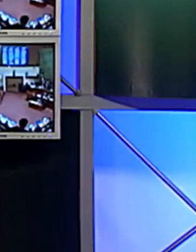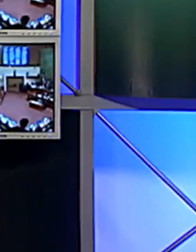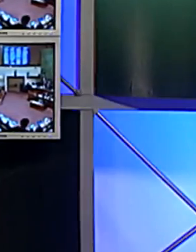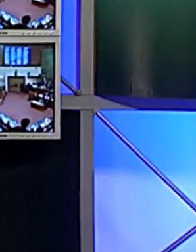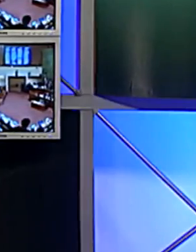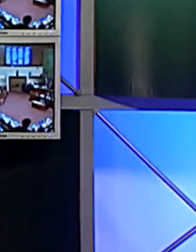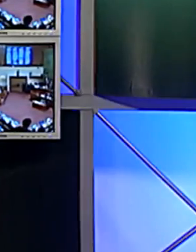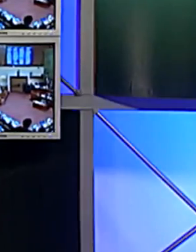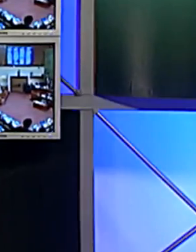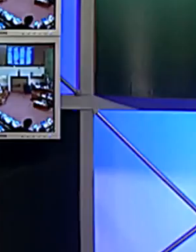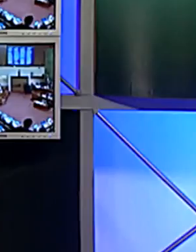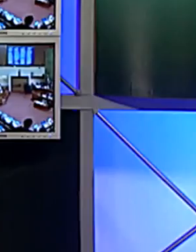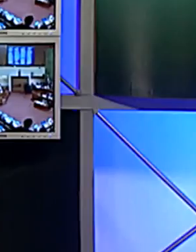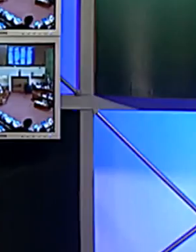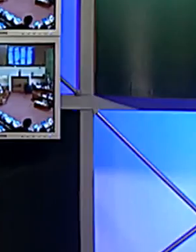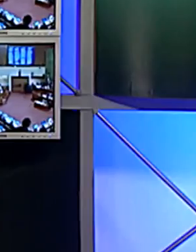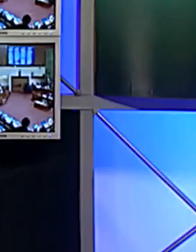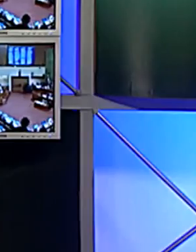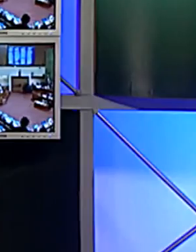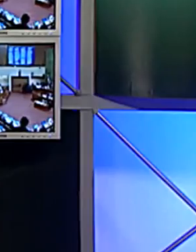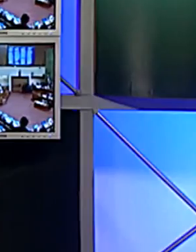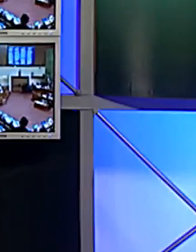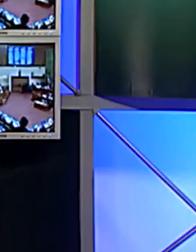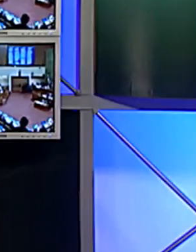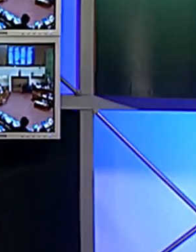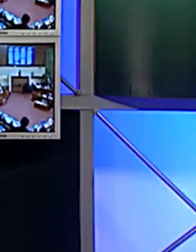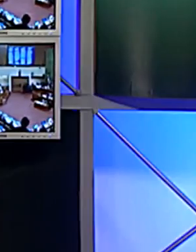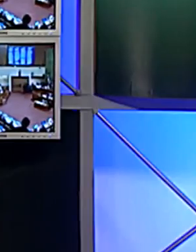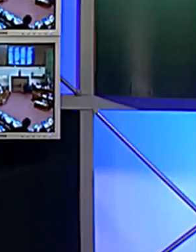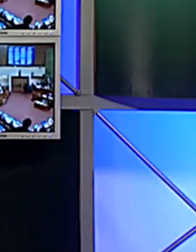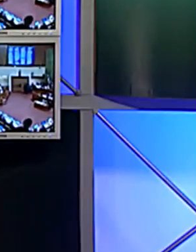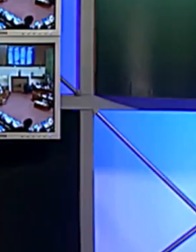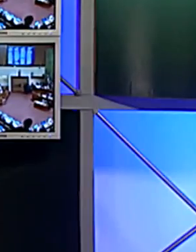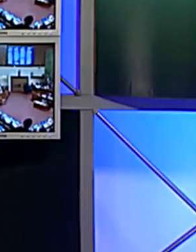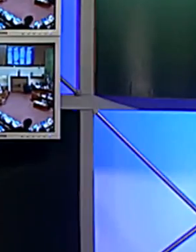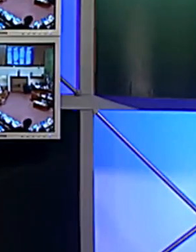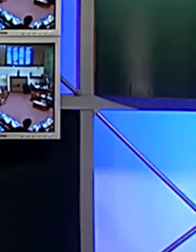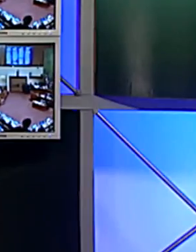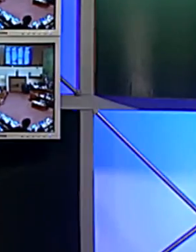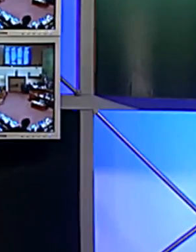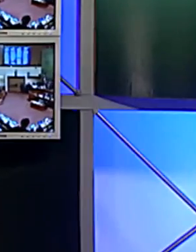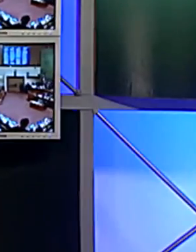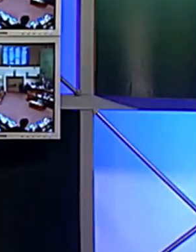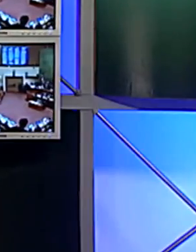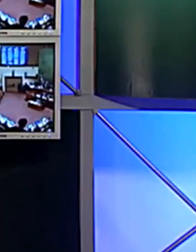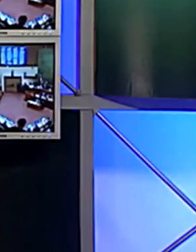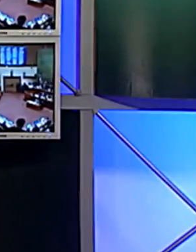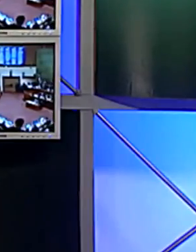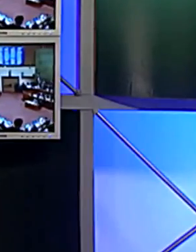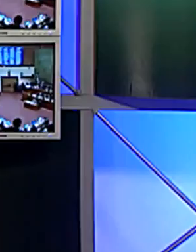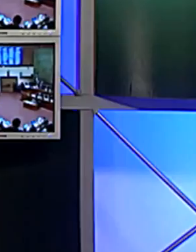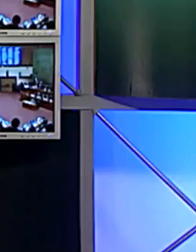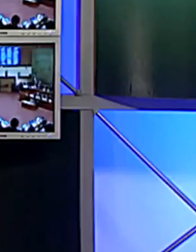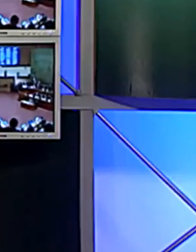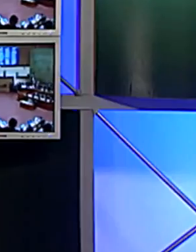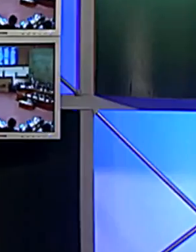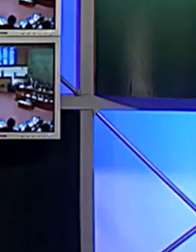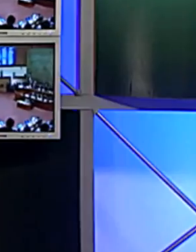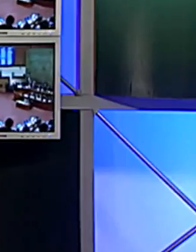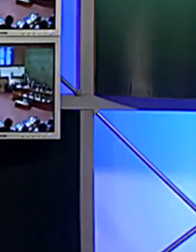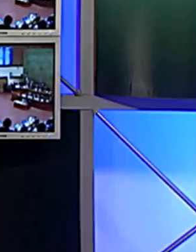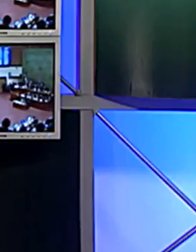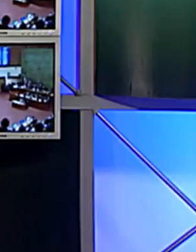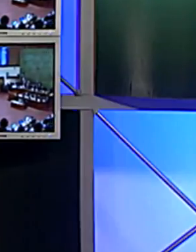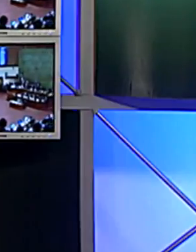competentes en relación al eventual fraude de empresas de inversión y que entre múltiples puntos pide al ejecutivo fortalecer las